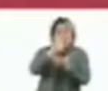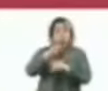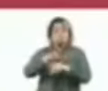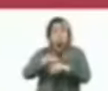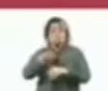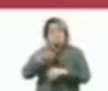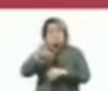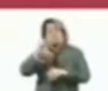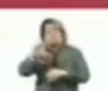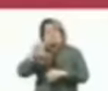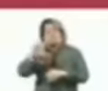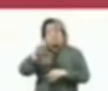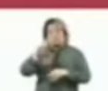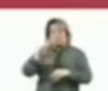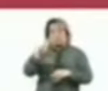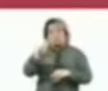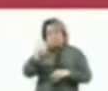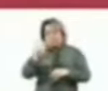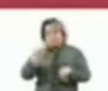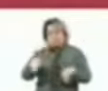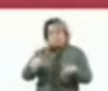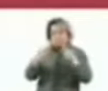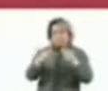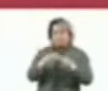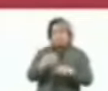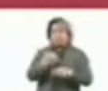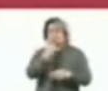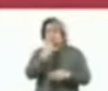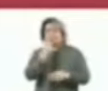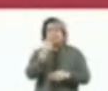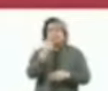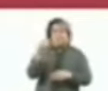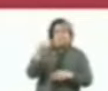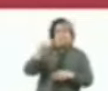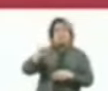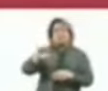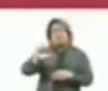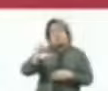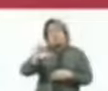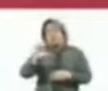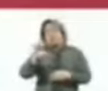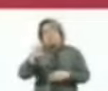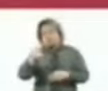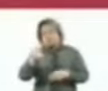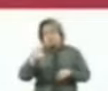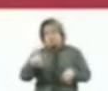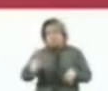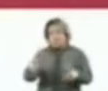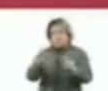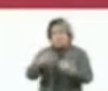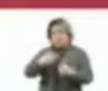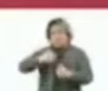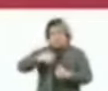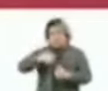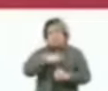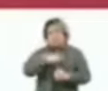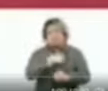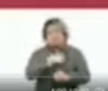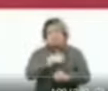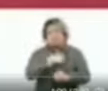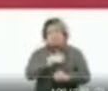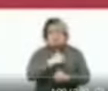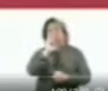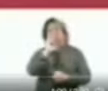los 536 mercados públicos, 356 mercados públicos. Quiero decir que estamos